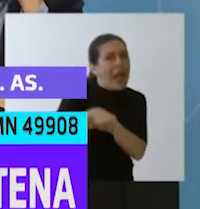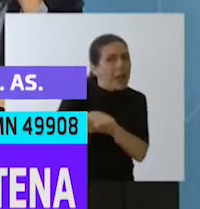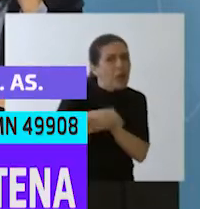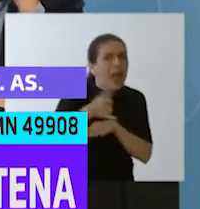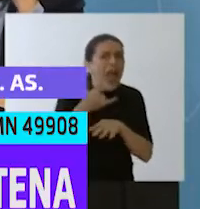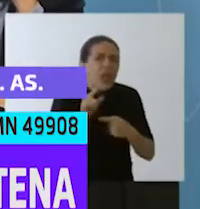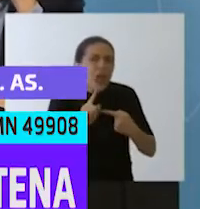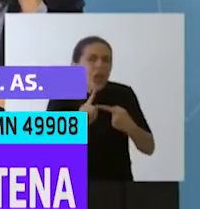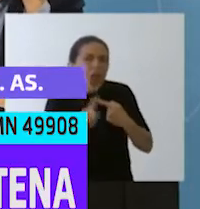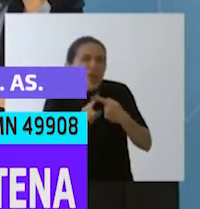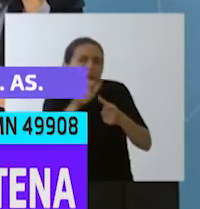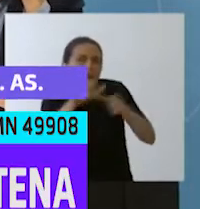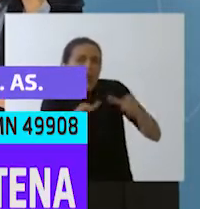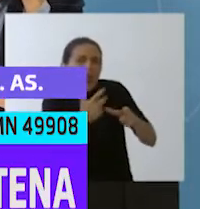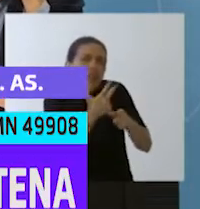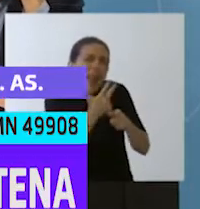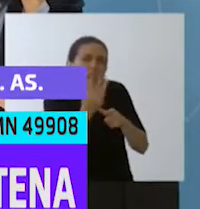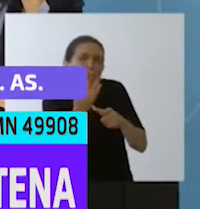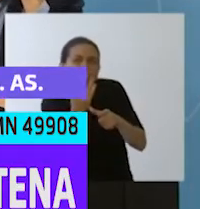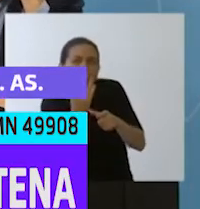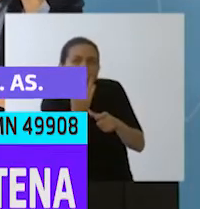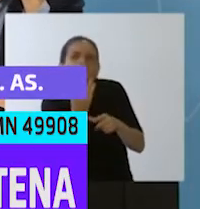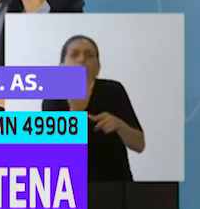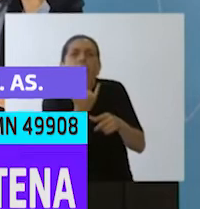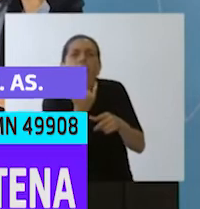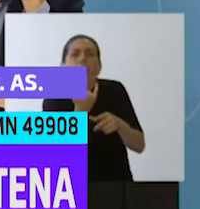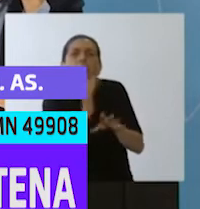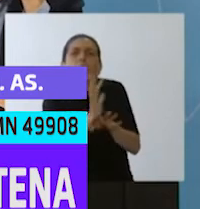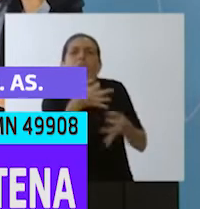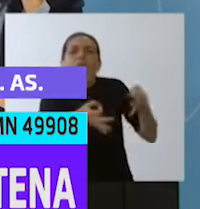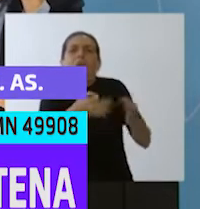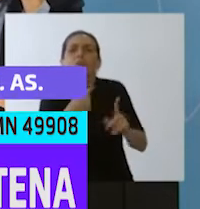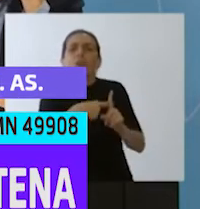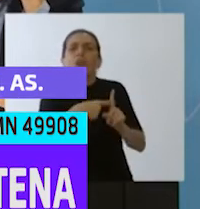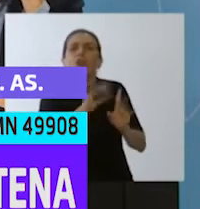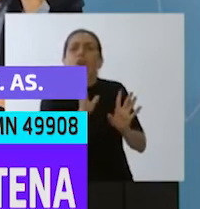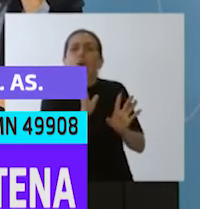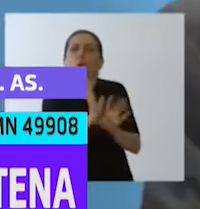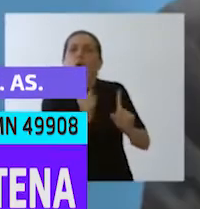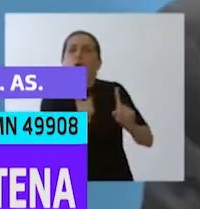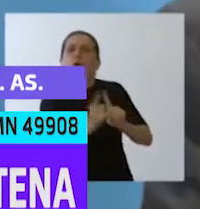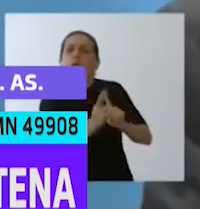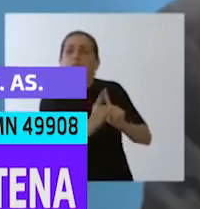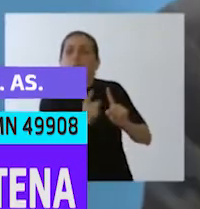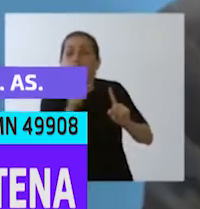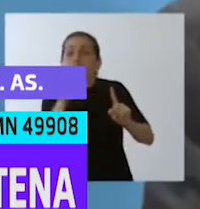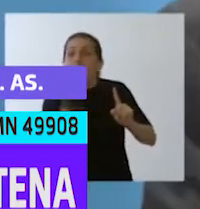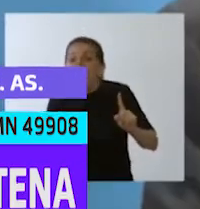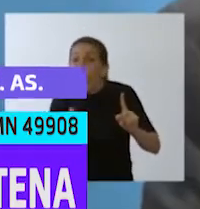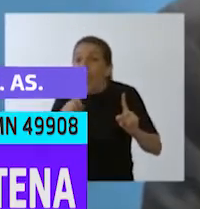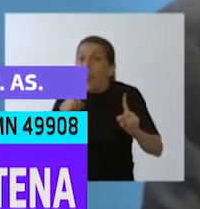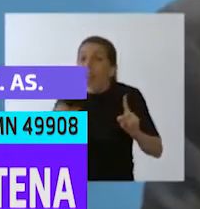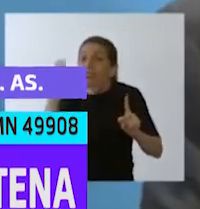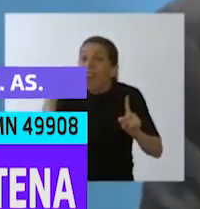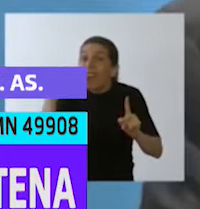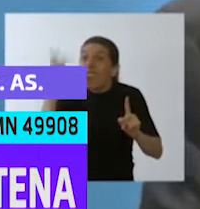separarlos de la comunidad para que no contagien. Y el tercer eje es sacar o, en cierta forma, cuidar en forma muy